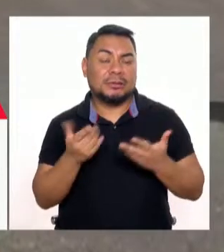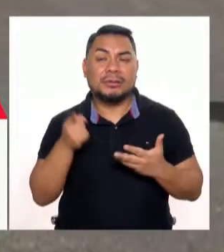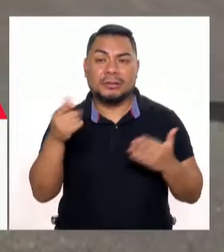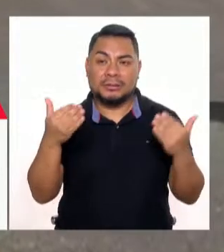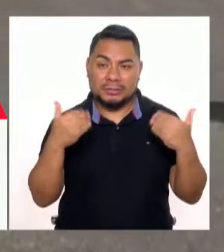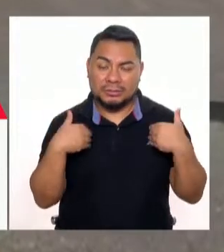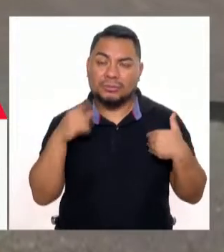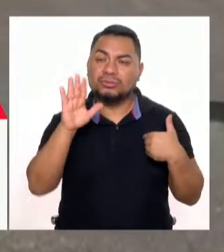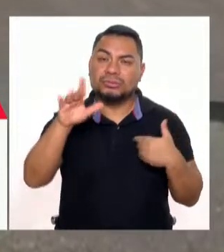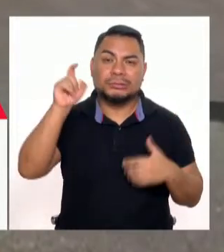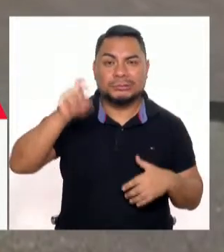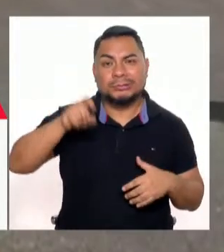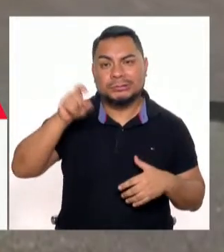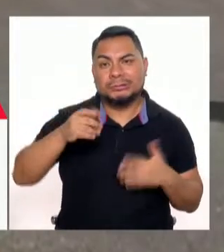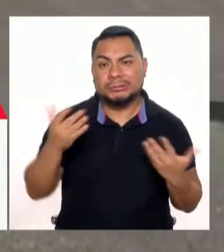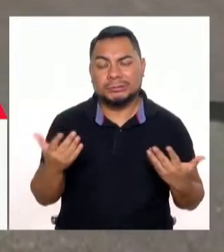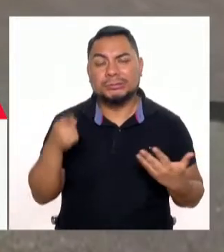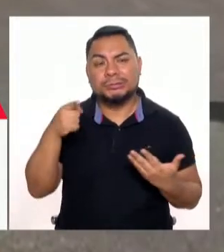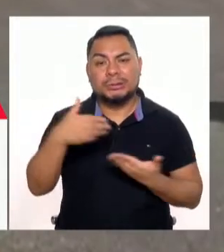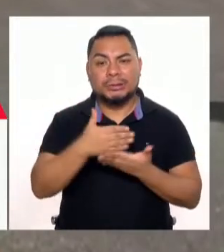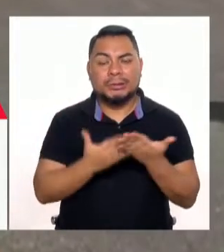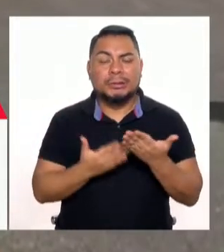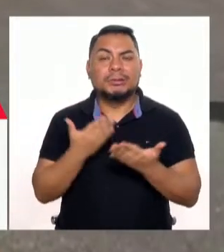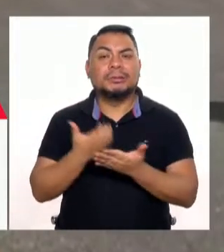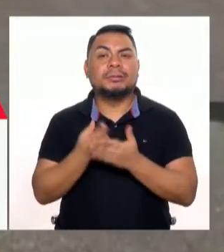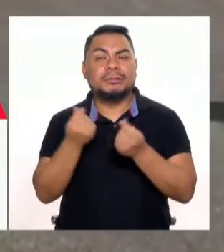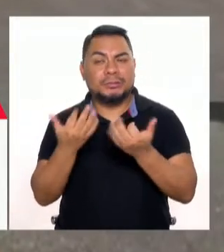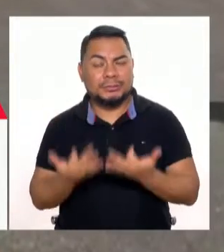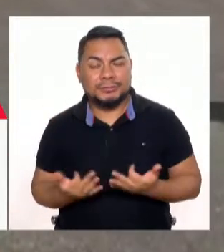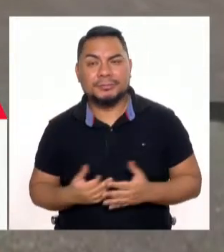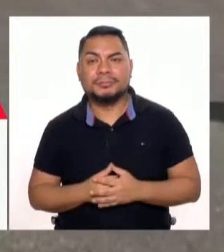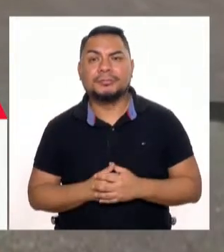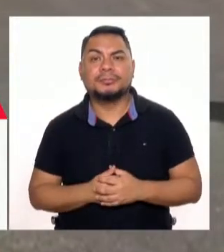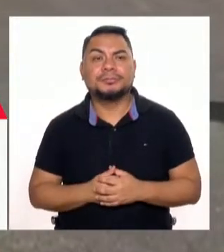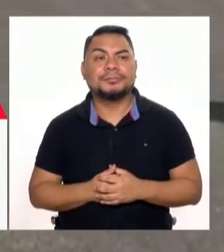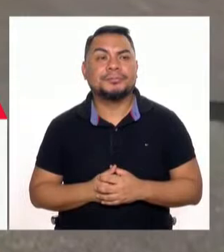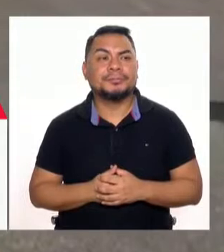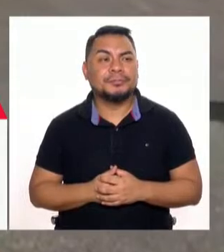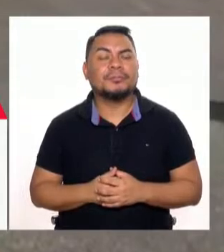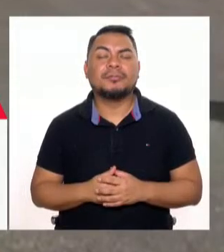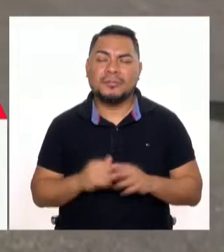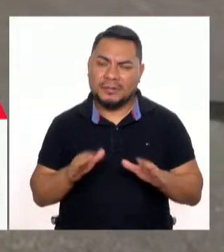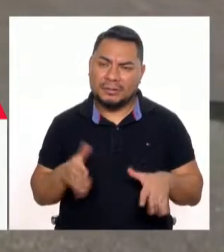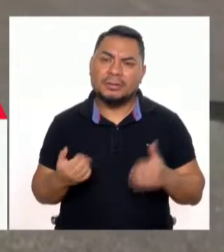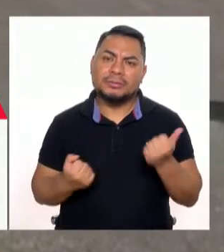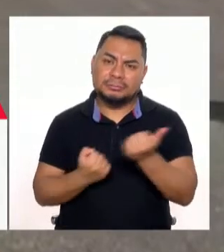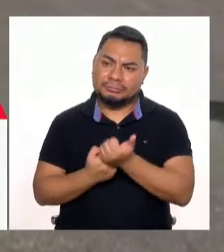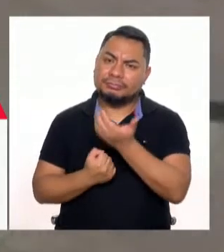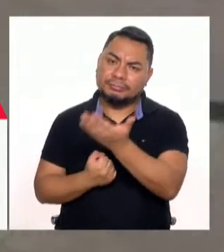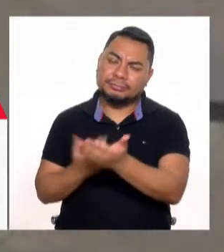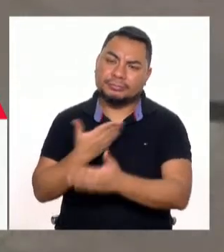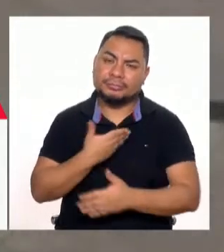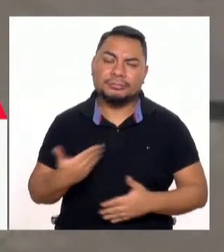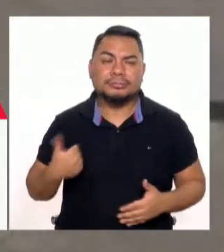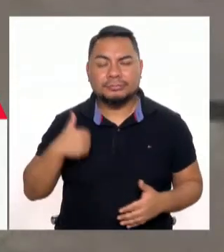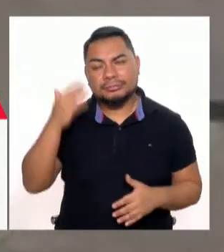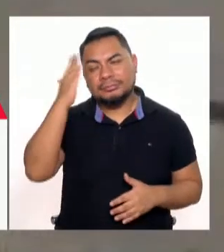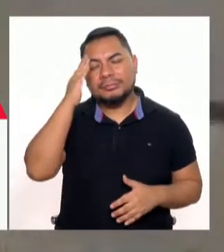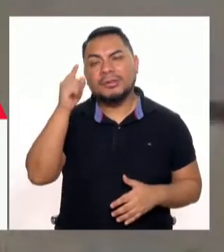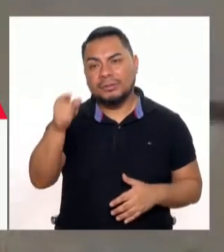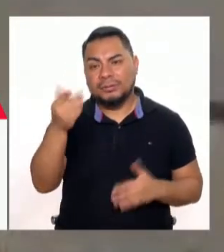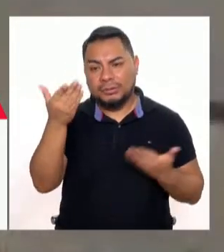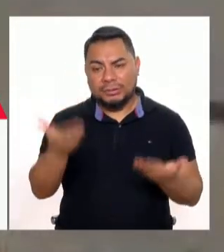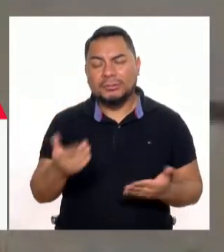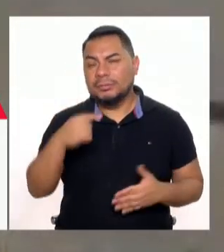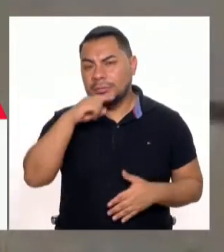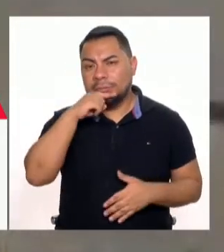también sus necesidades en la parte final seguro que entregar y hay que apoyarlo presidente Yo sé que usted como mujer